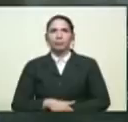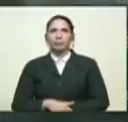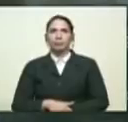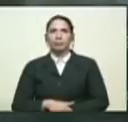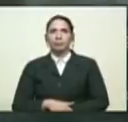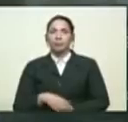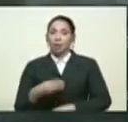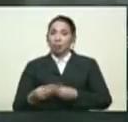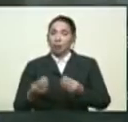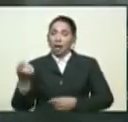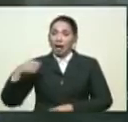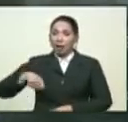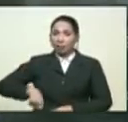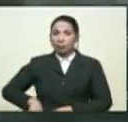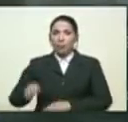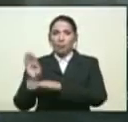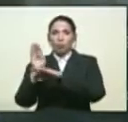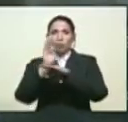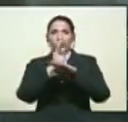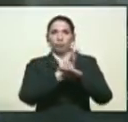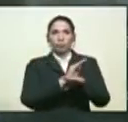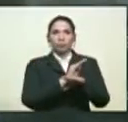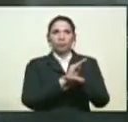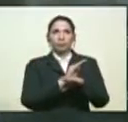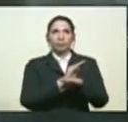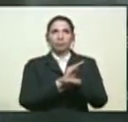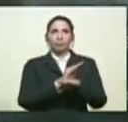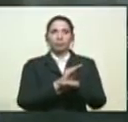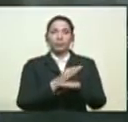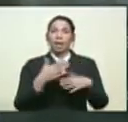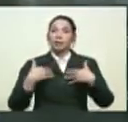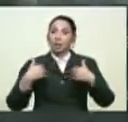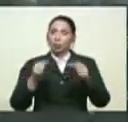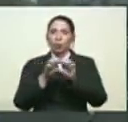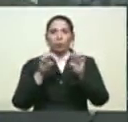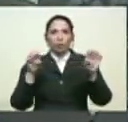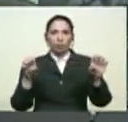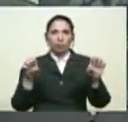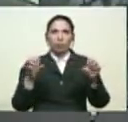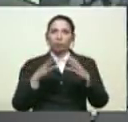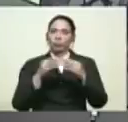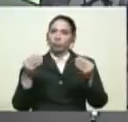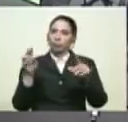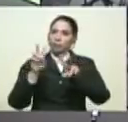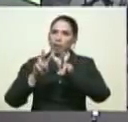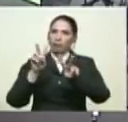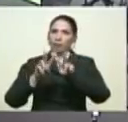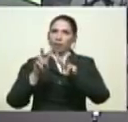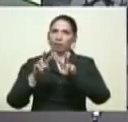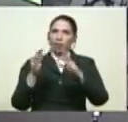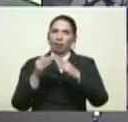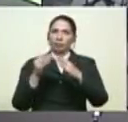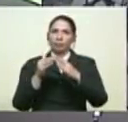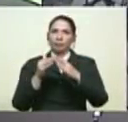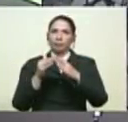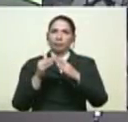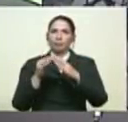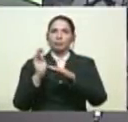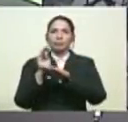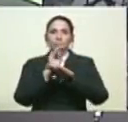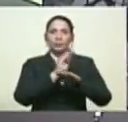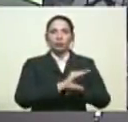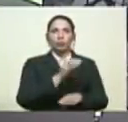Hago la gran inversión de protección, bueno, de la salud, la educación, la vivienda, la protección